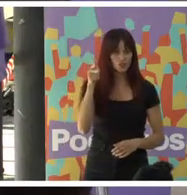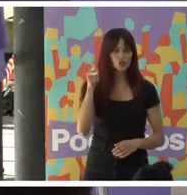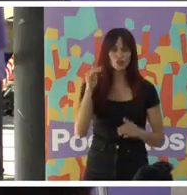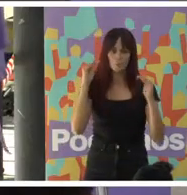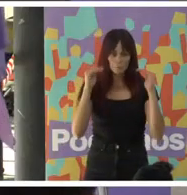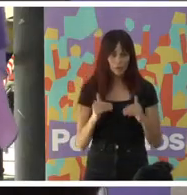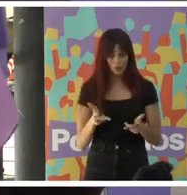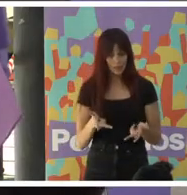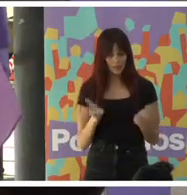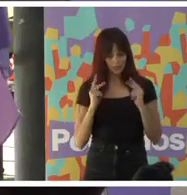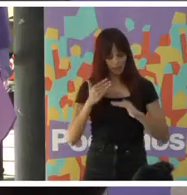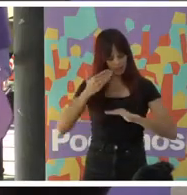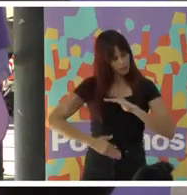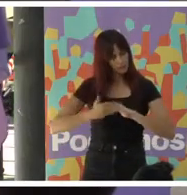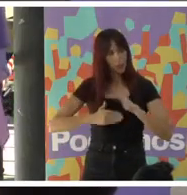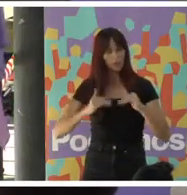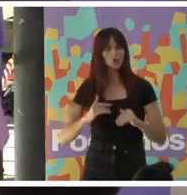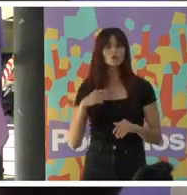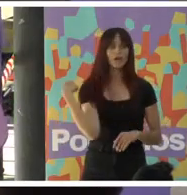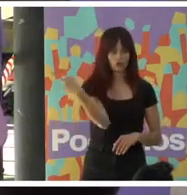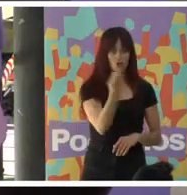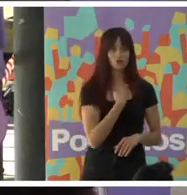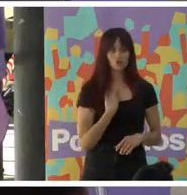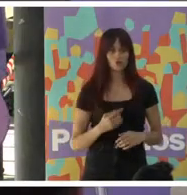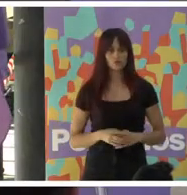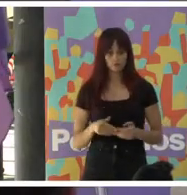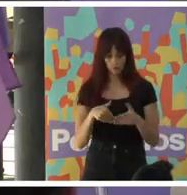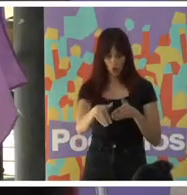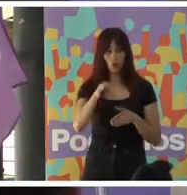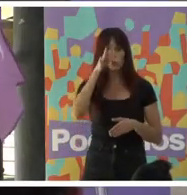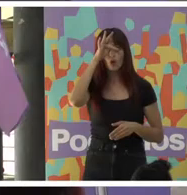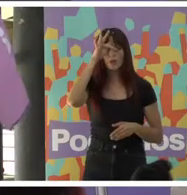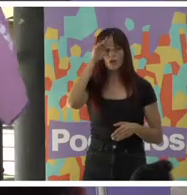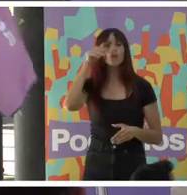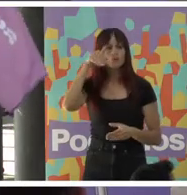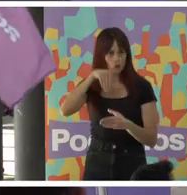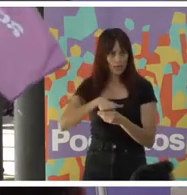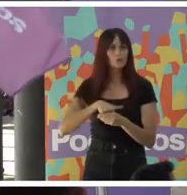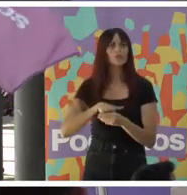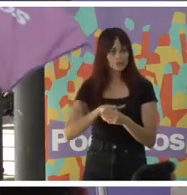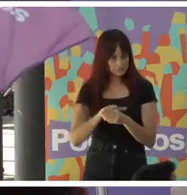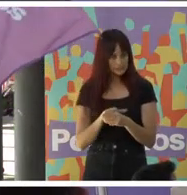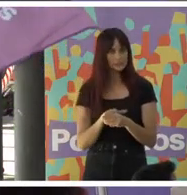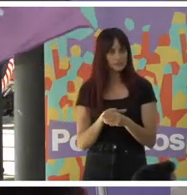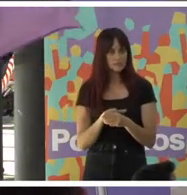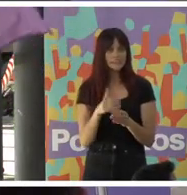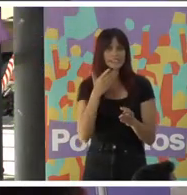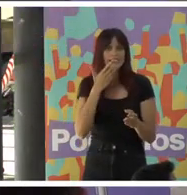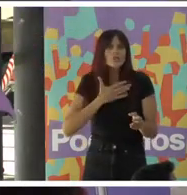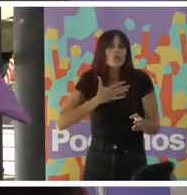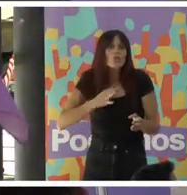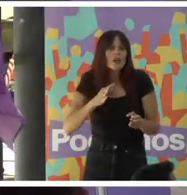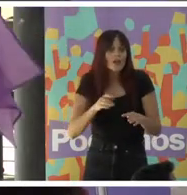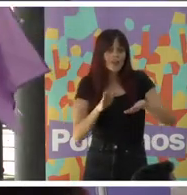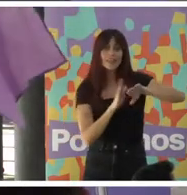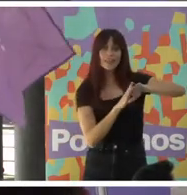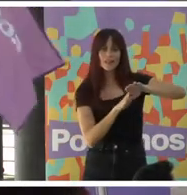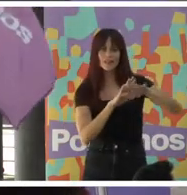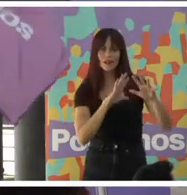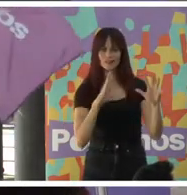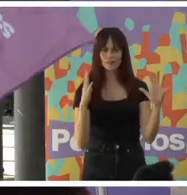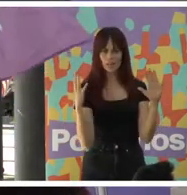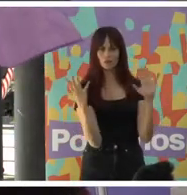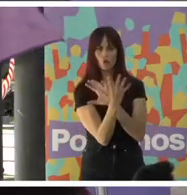menos libertades para todos. Este domingo votamos si es posible poner en pie una izquierda